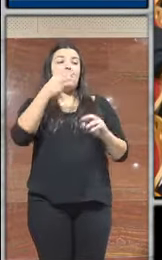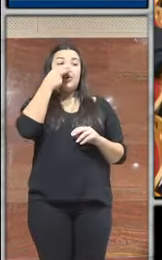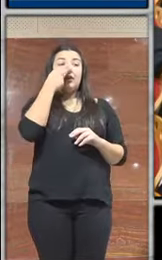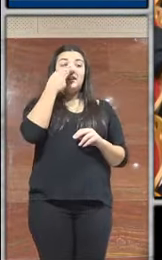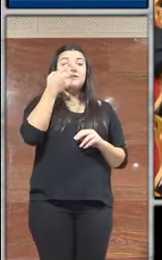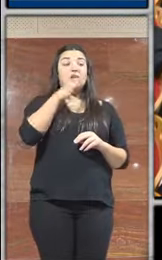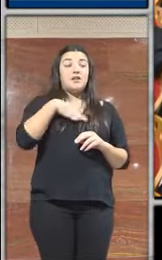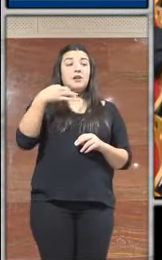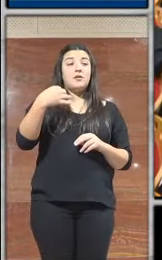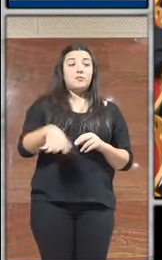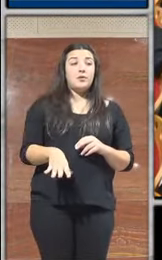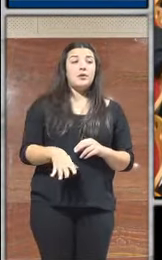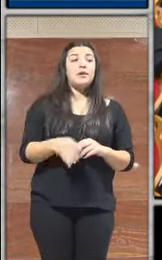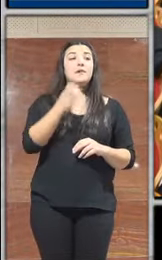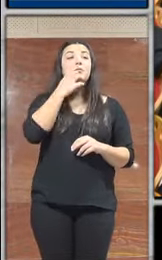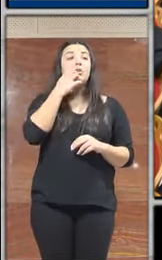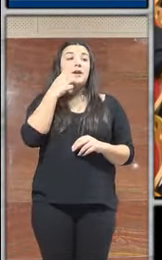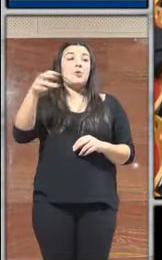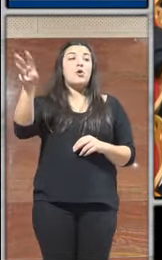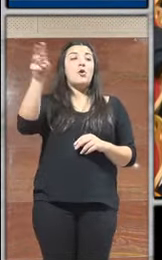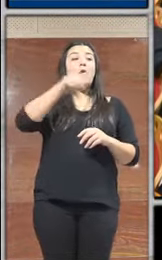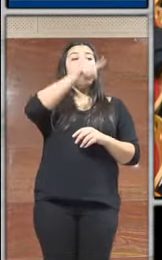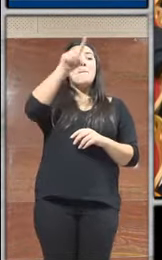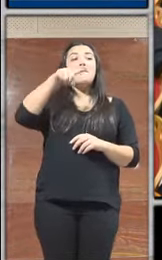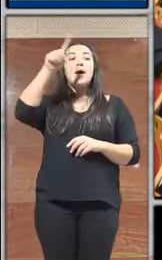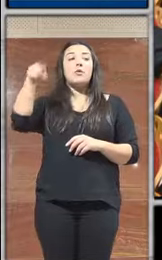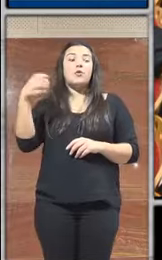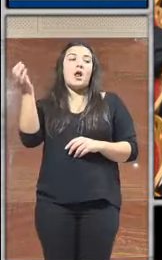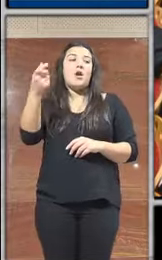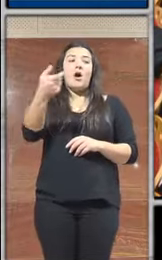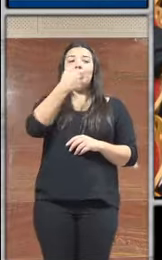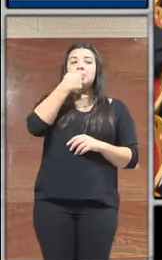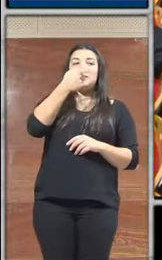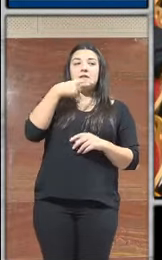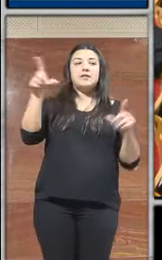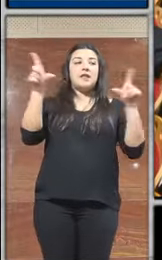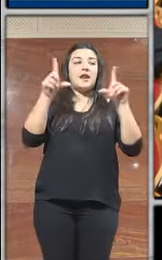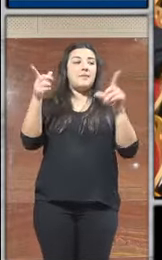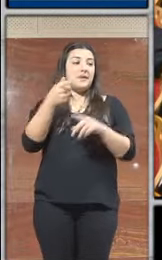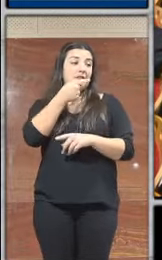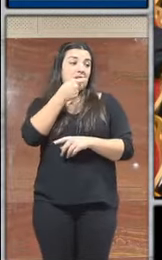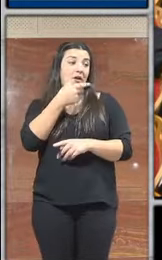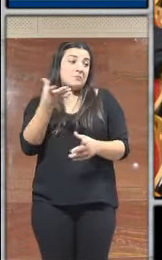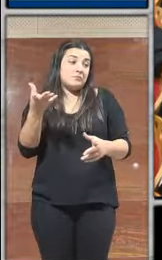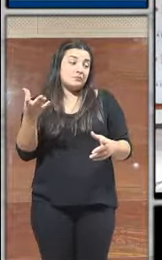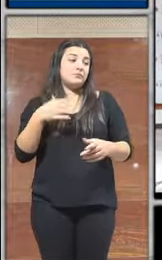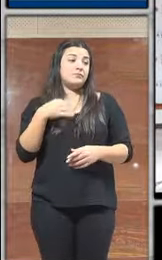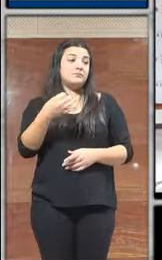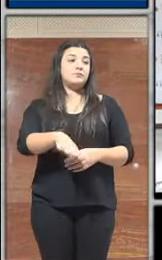pues yo que sé tipo McDonald's Telepizza o lo que sea podría ser interesante